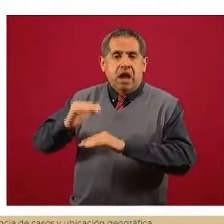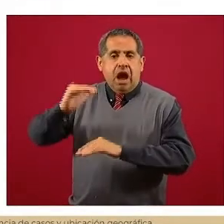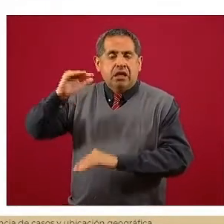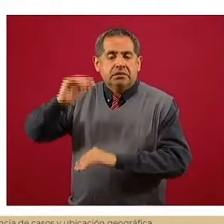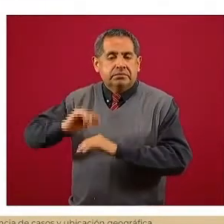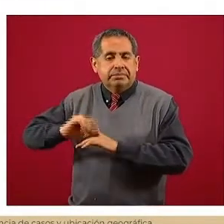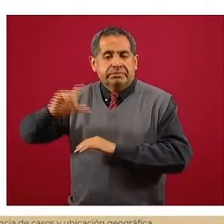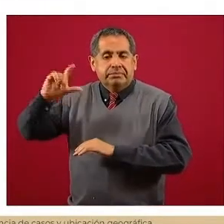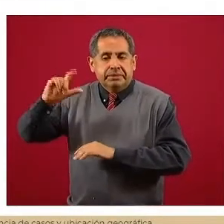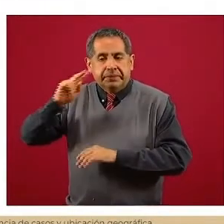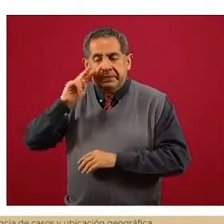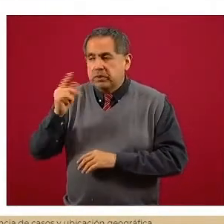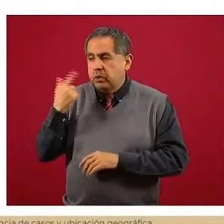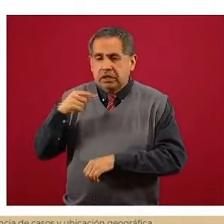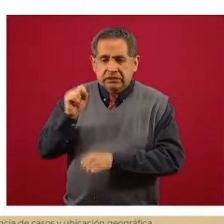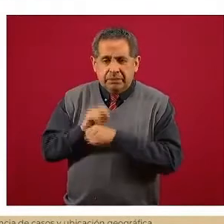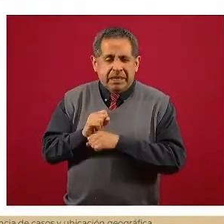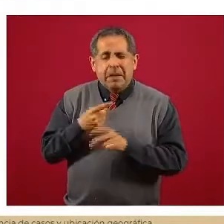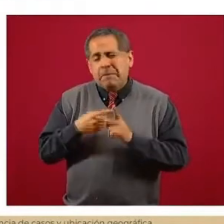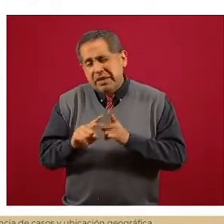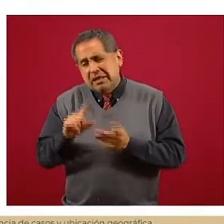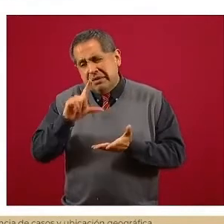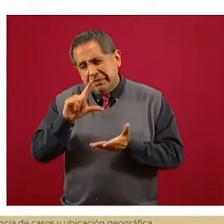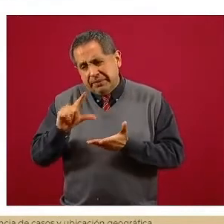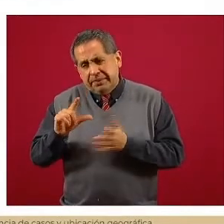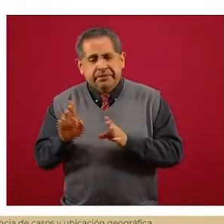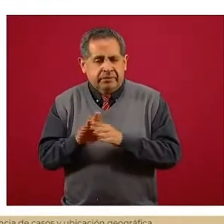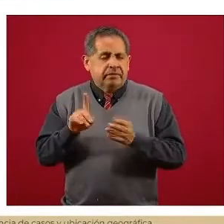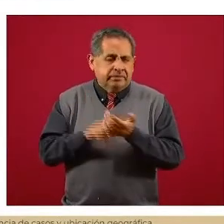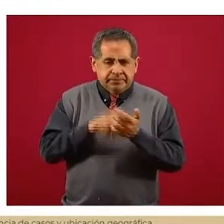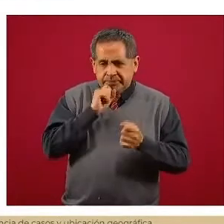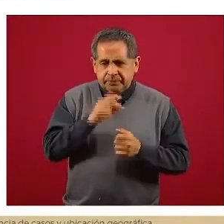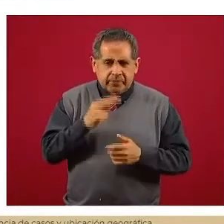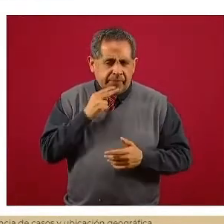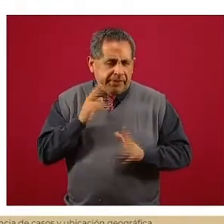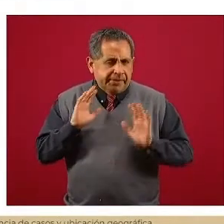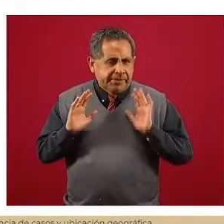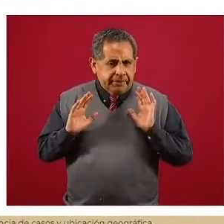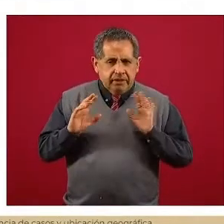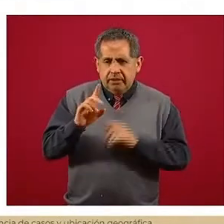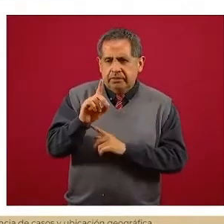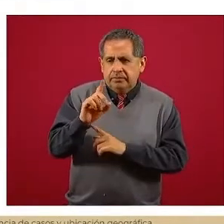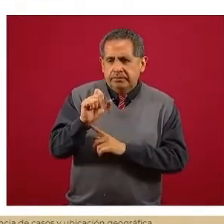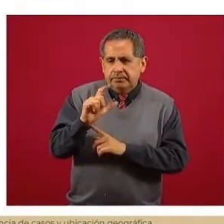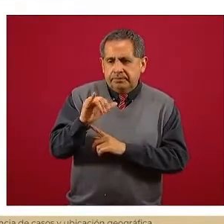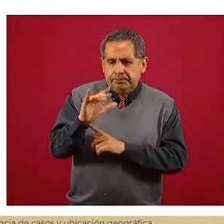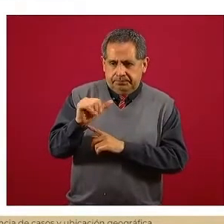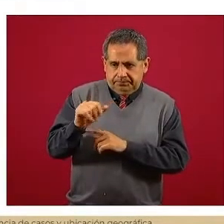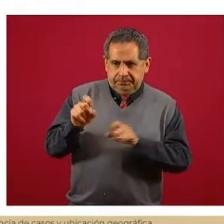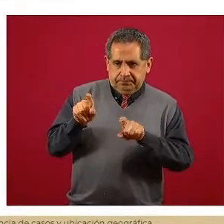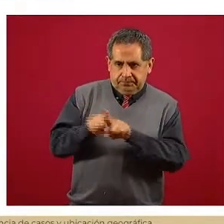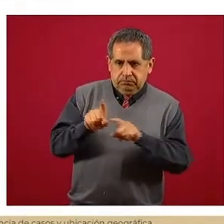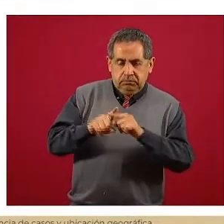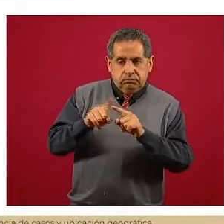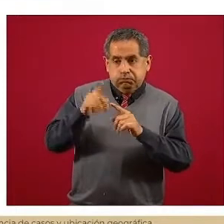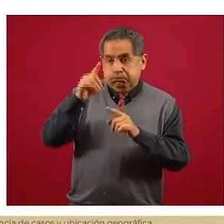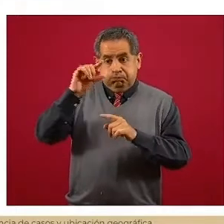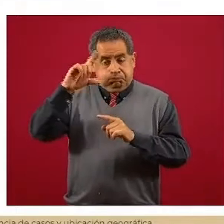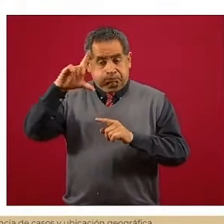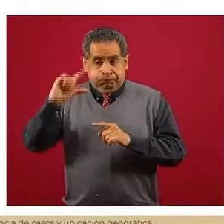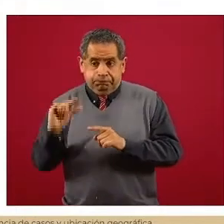ya vemos un descenso que lógicamente también contribuye de manera importante Delicias, porque vean el descenso